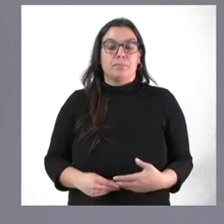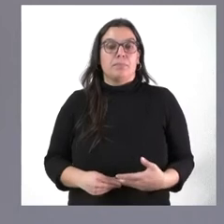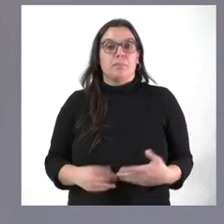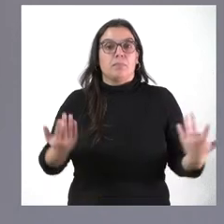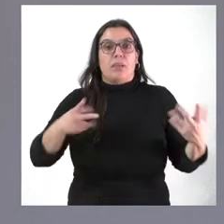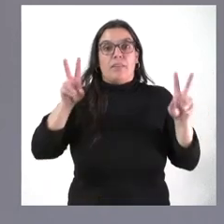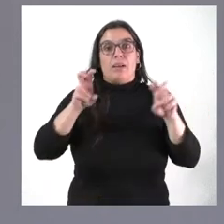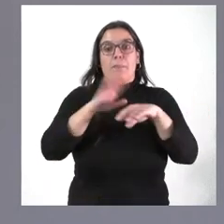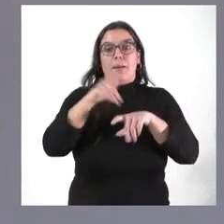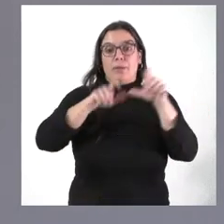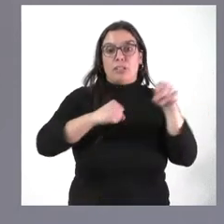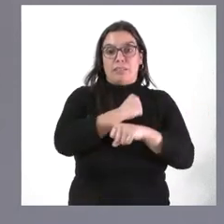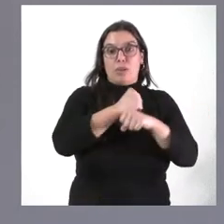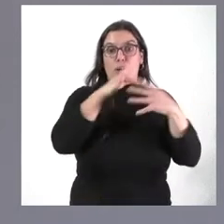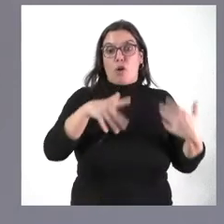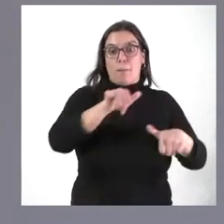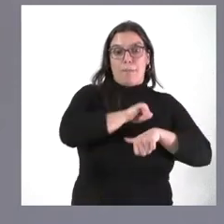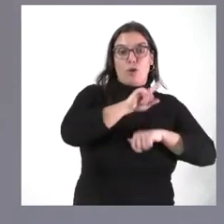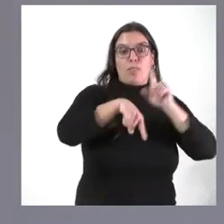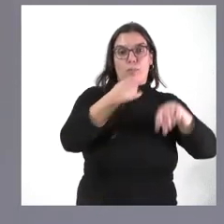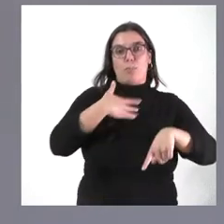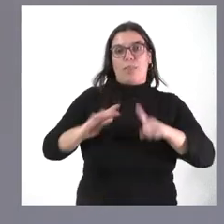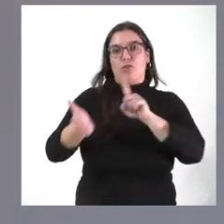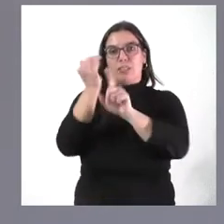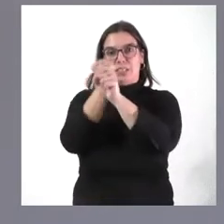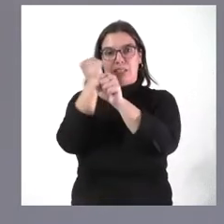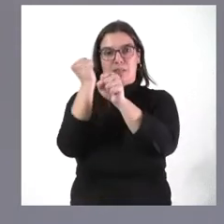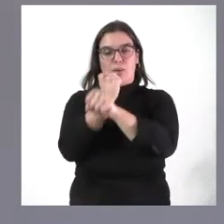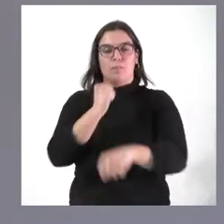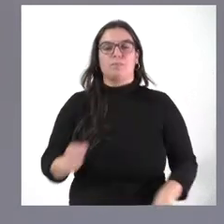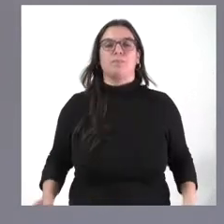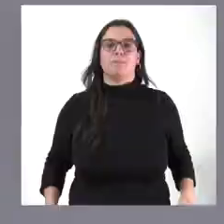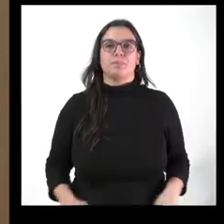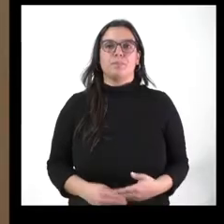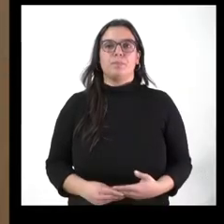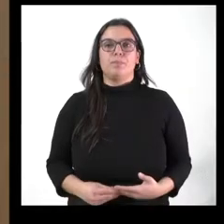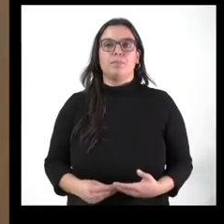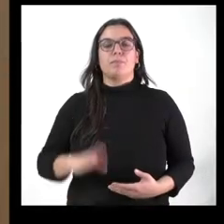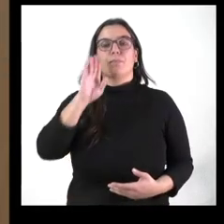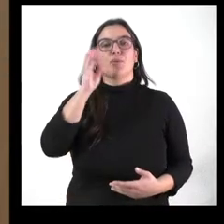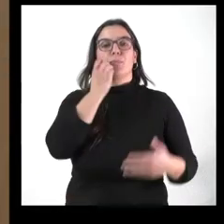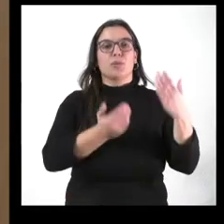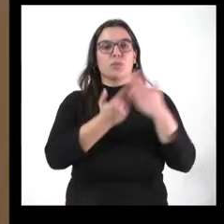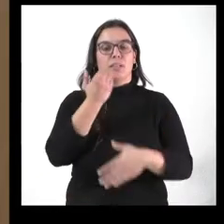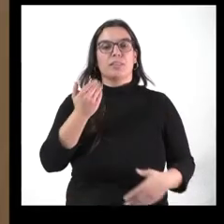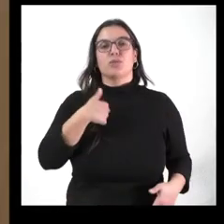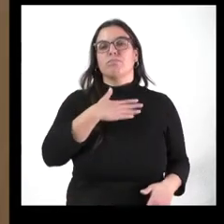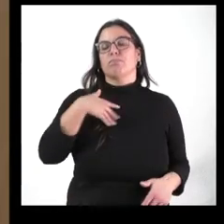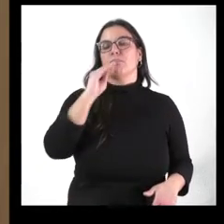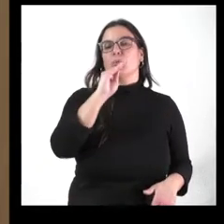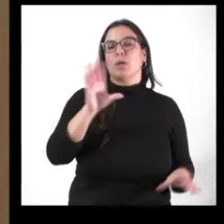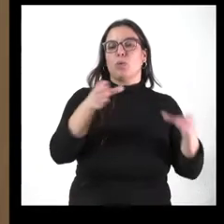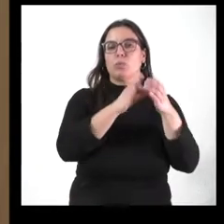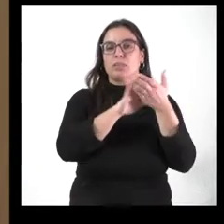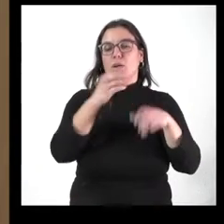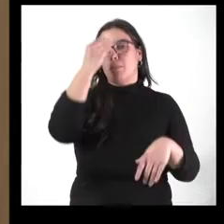que esto sirva para que los trabajadores que actualmente están en desempleo puedan encontrar un puesto de trabajo de suficiente calidad Sí hola Buenos días por aquí yo quería preguntar si la junta de